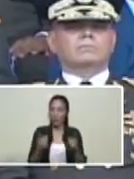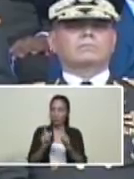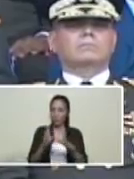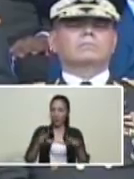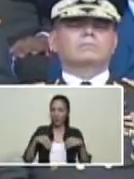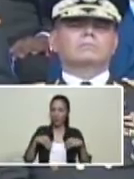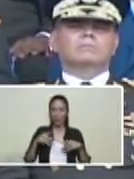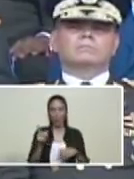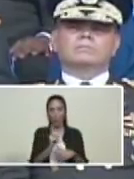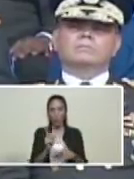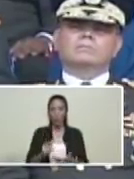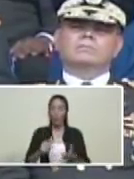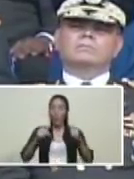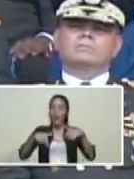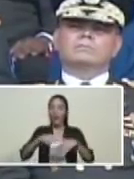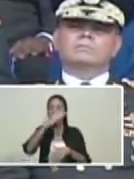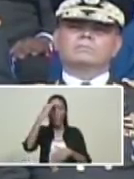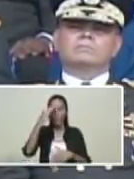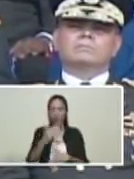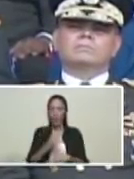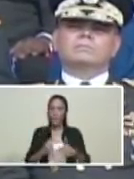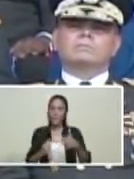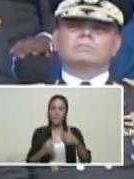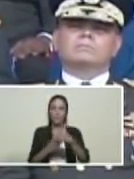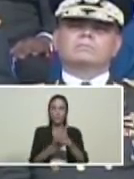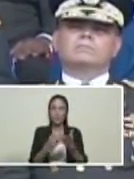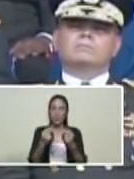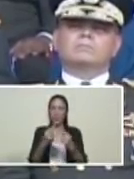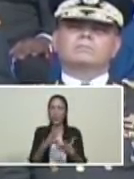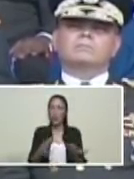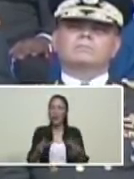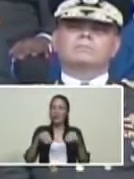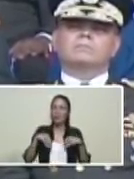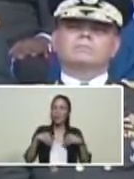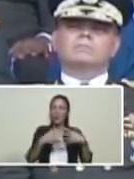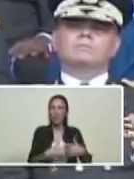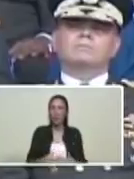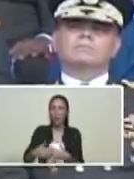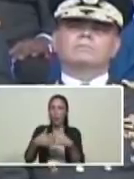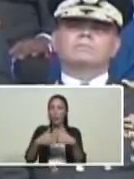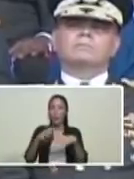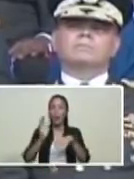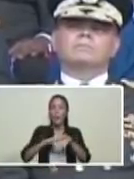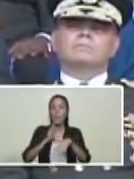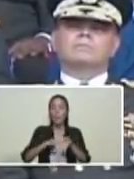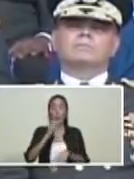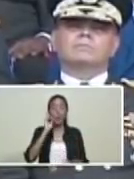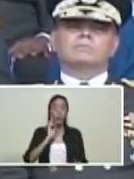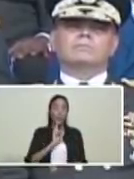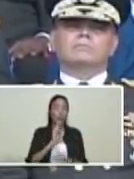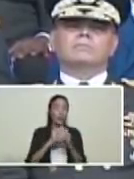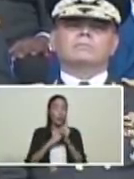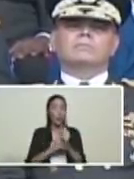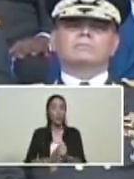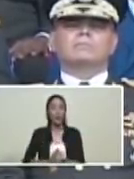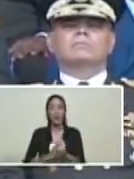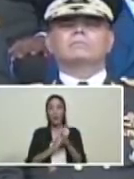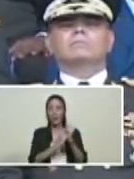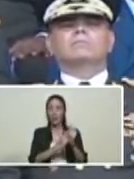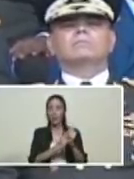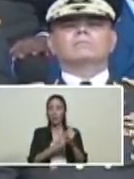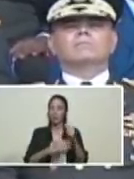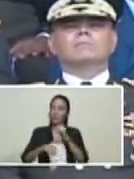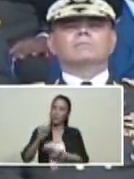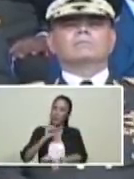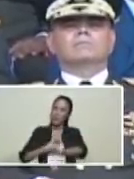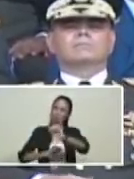es una fuerza armada anti imperialista porque bolívar fue el gran líder que levantó